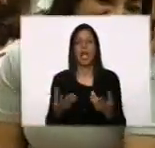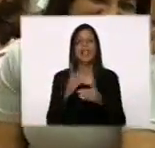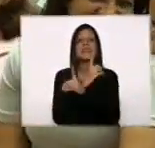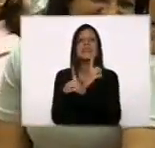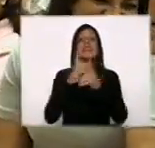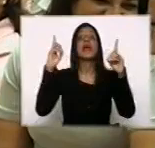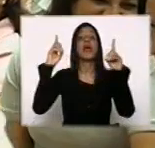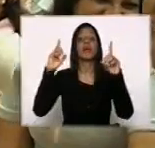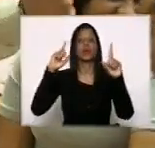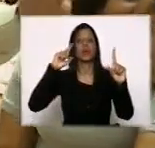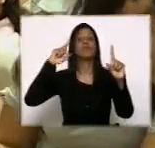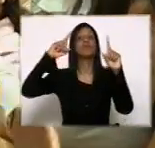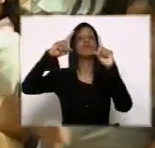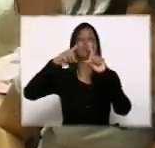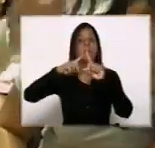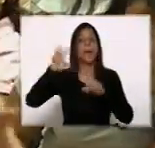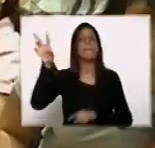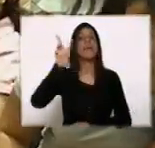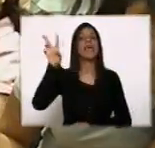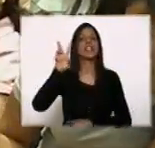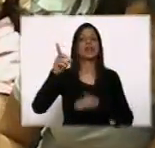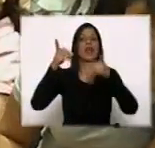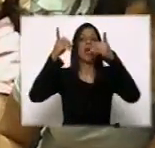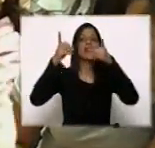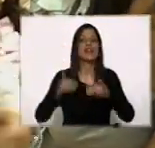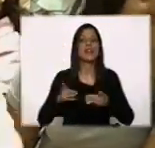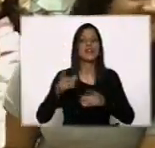democrática. Venezuela decidió